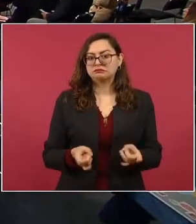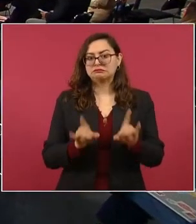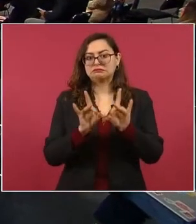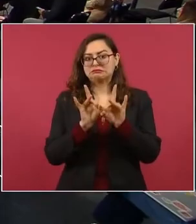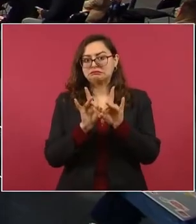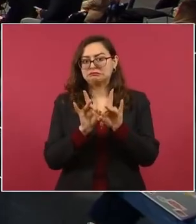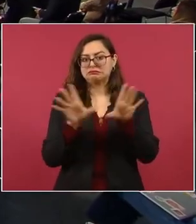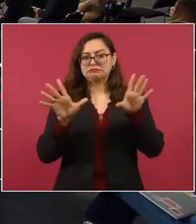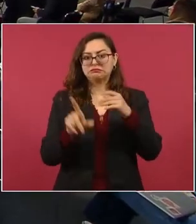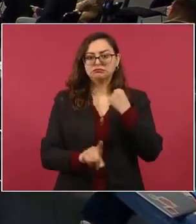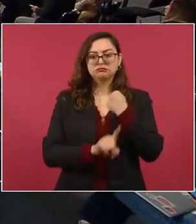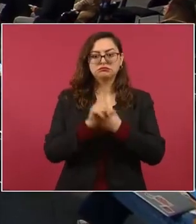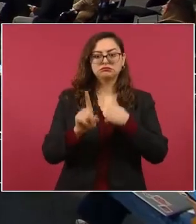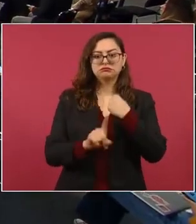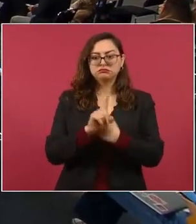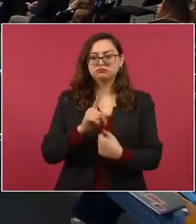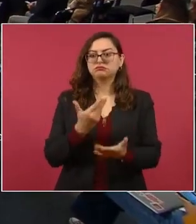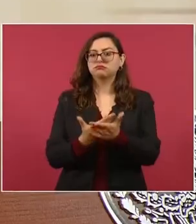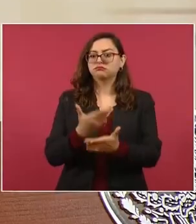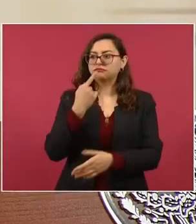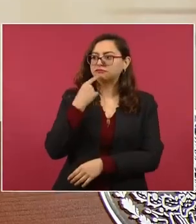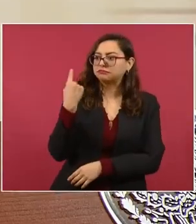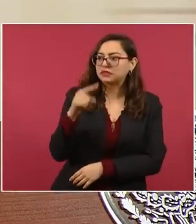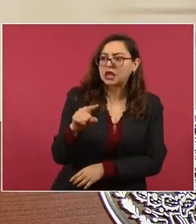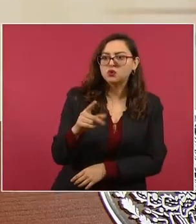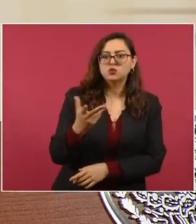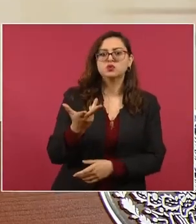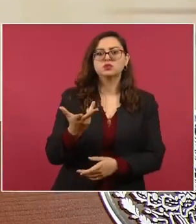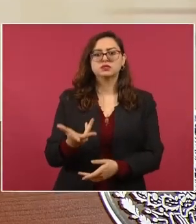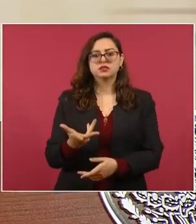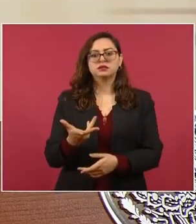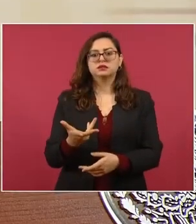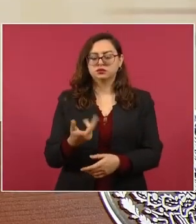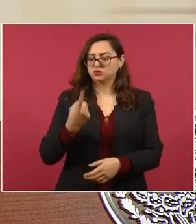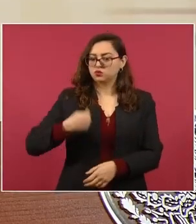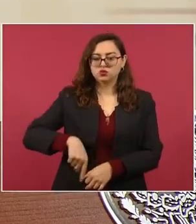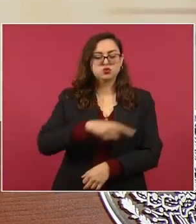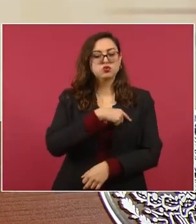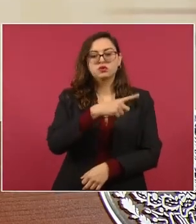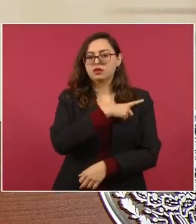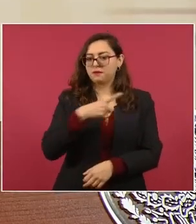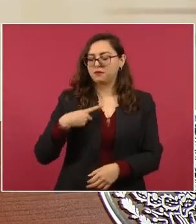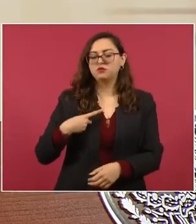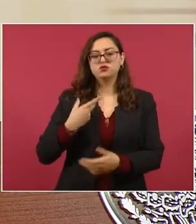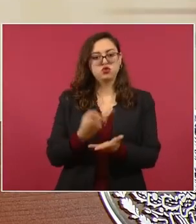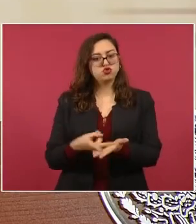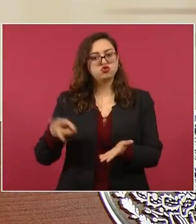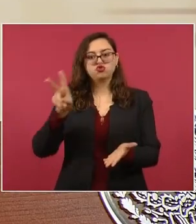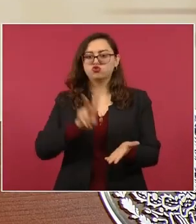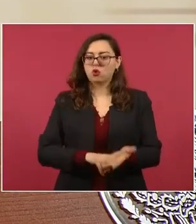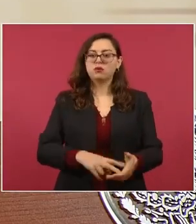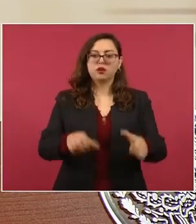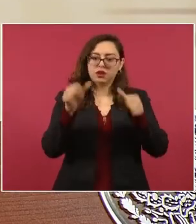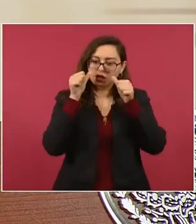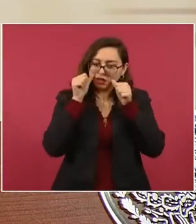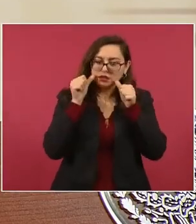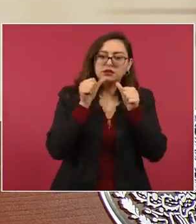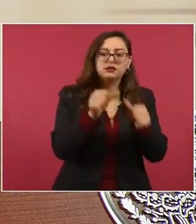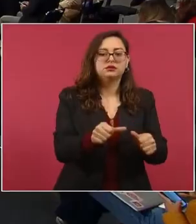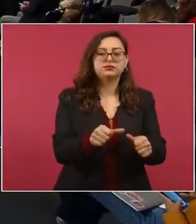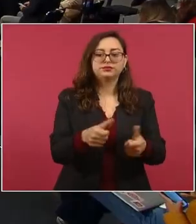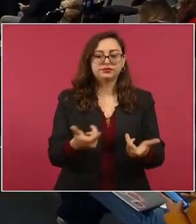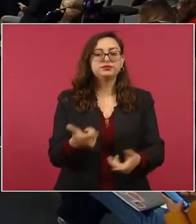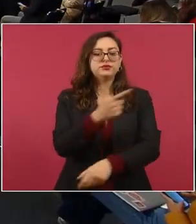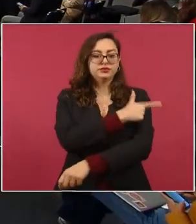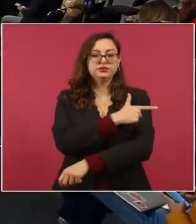amenazas de agresiones, tenemos que hacerlo. Eso lo hace la